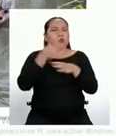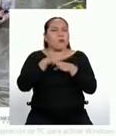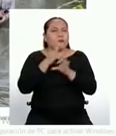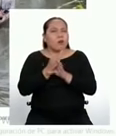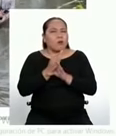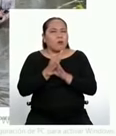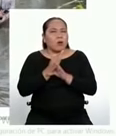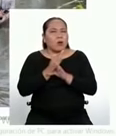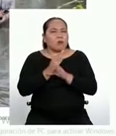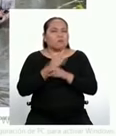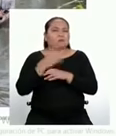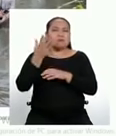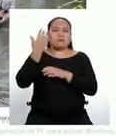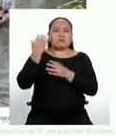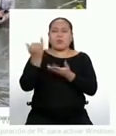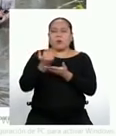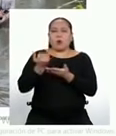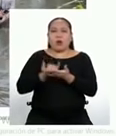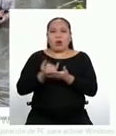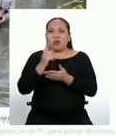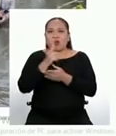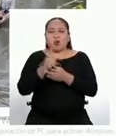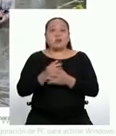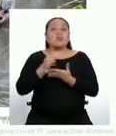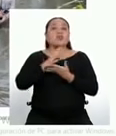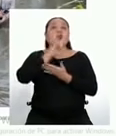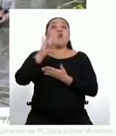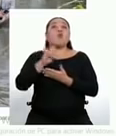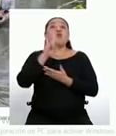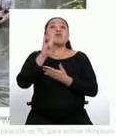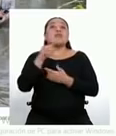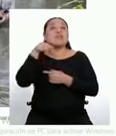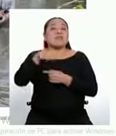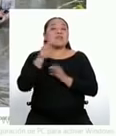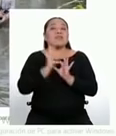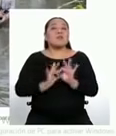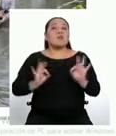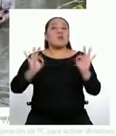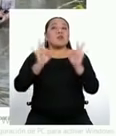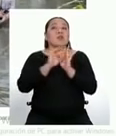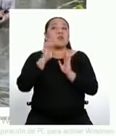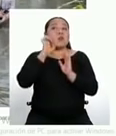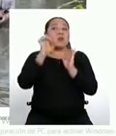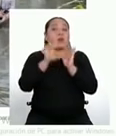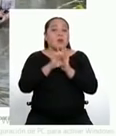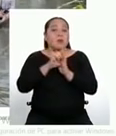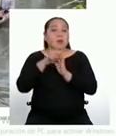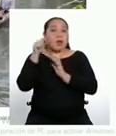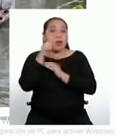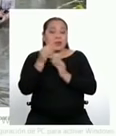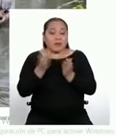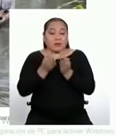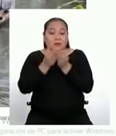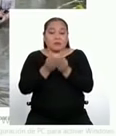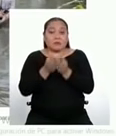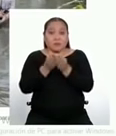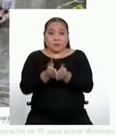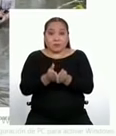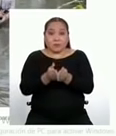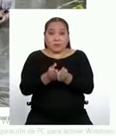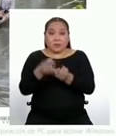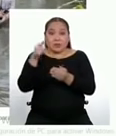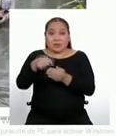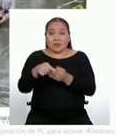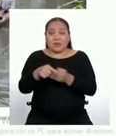abstracta, tiene una finalidad y tiene una importancia. Por ejemplo, aquí la disposición triangular del pequepeque es para